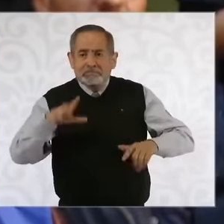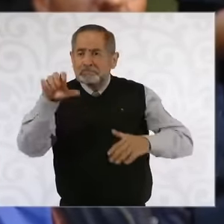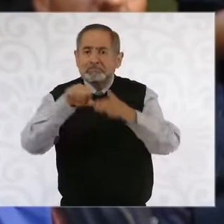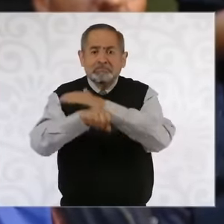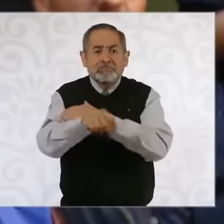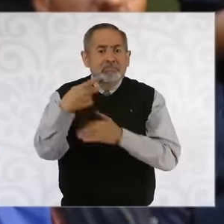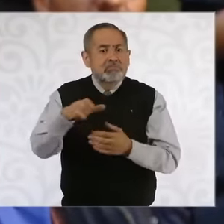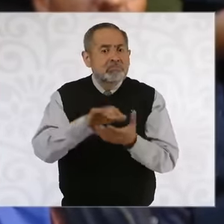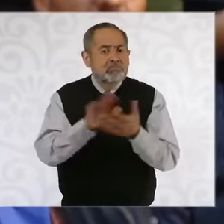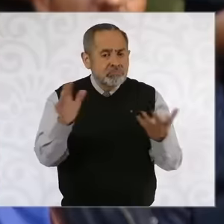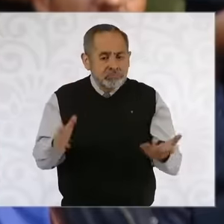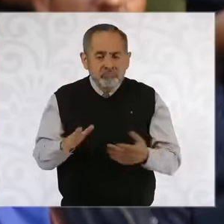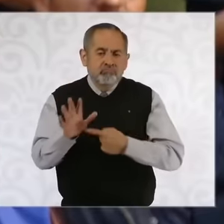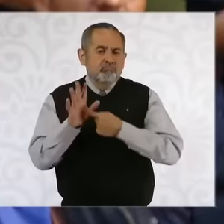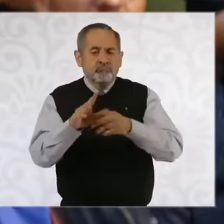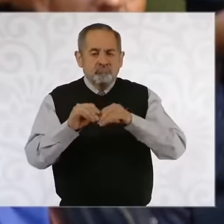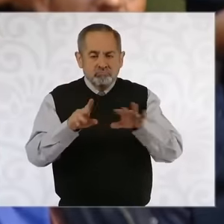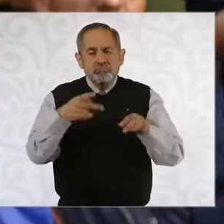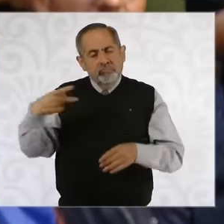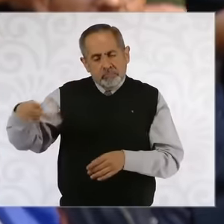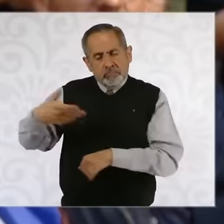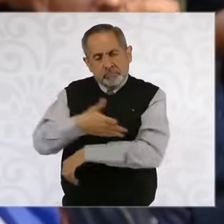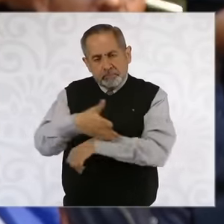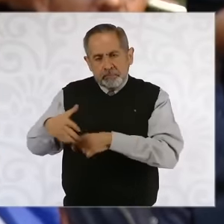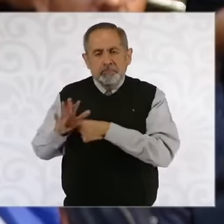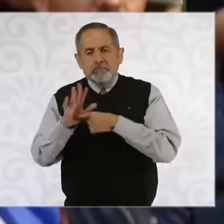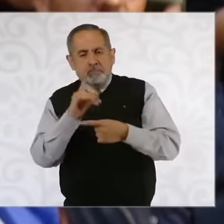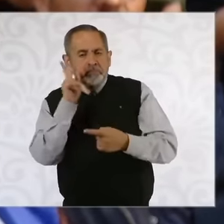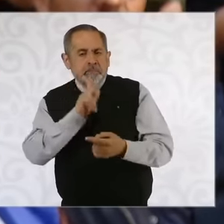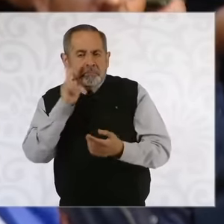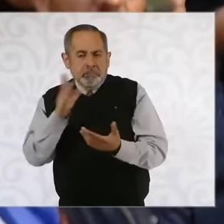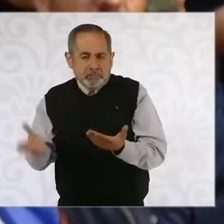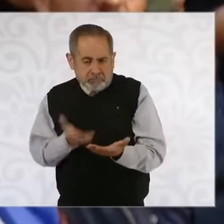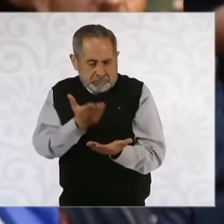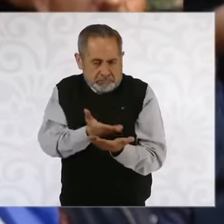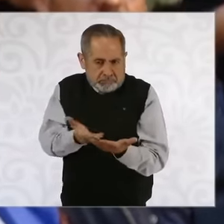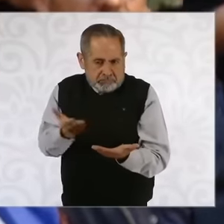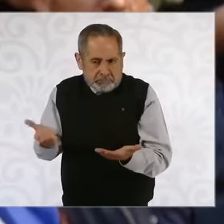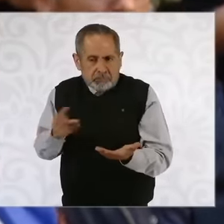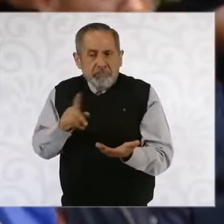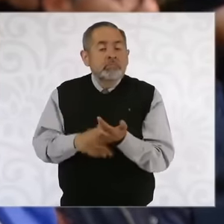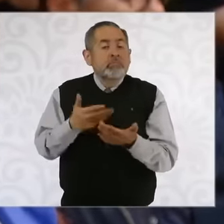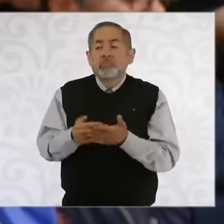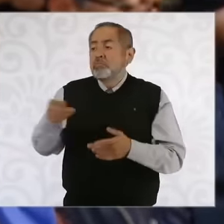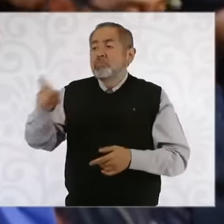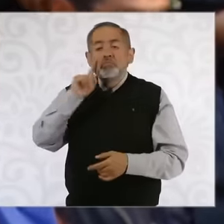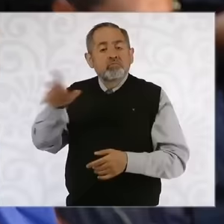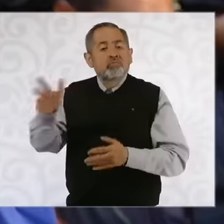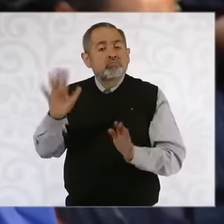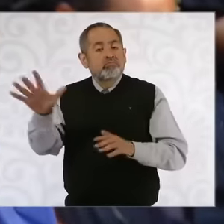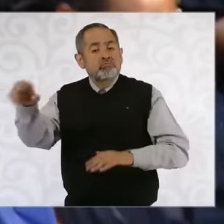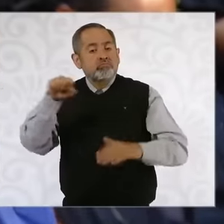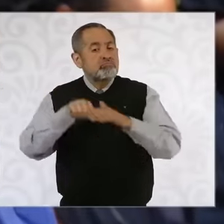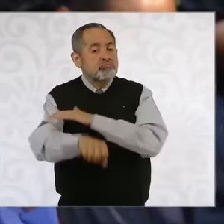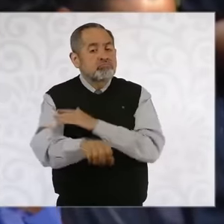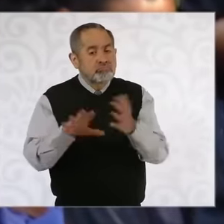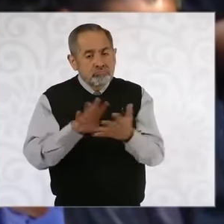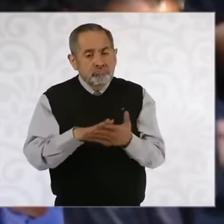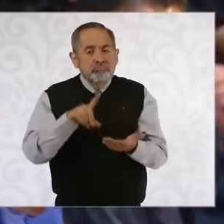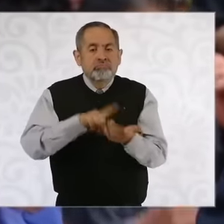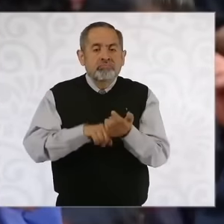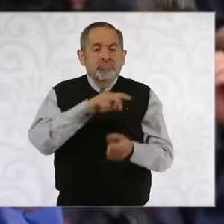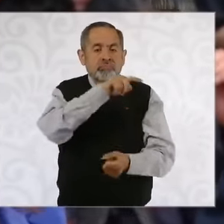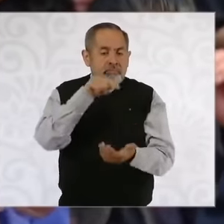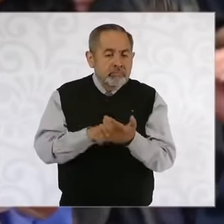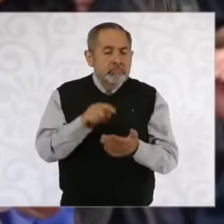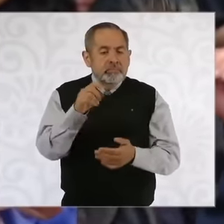dependencia. Así lo dan a conocer familiares de Blanca Flor, quien ahora se encuentra privada de su libertad en el penal